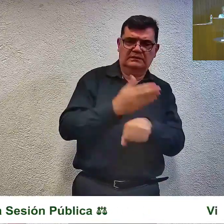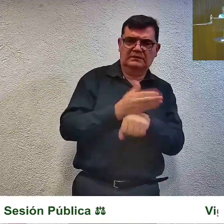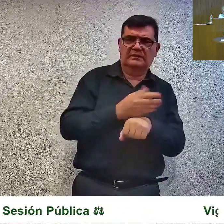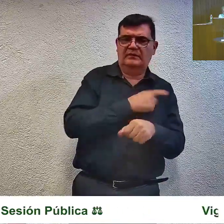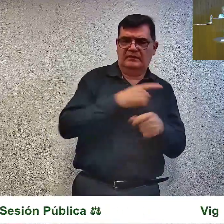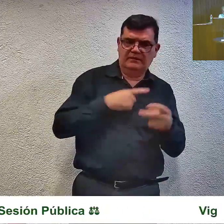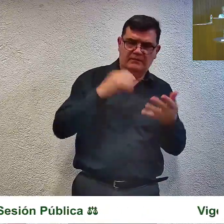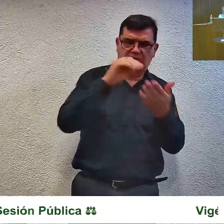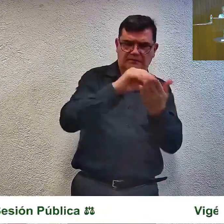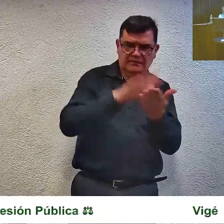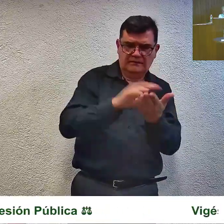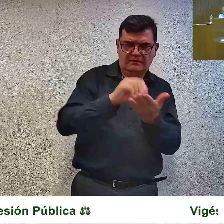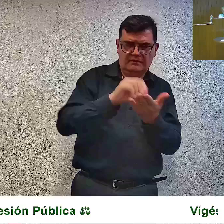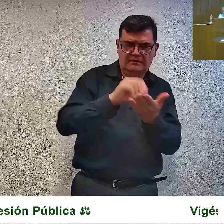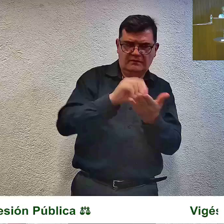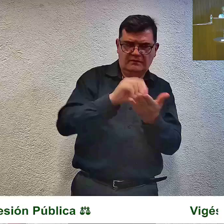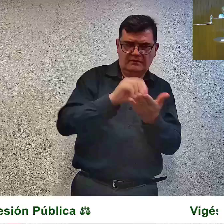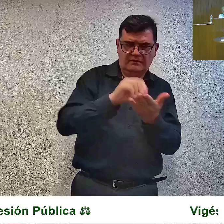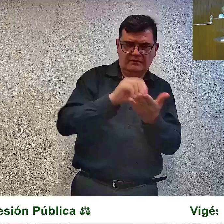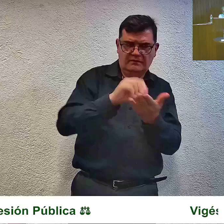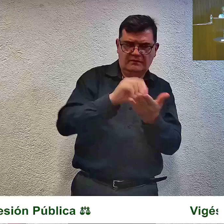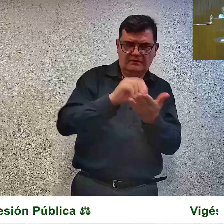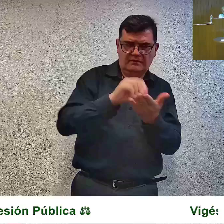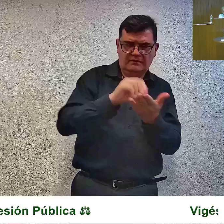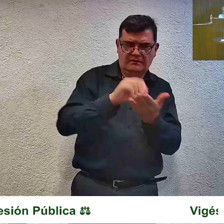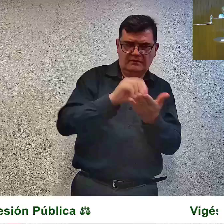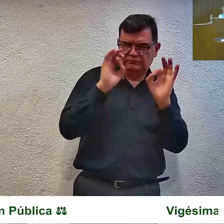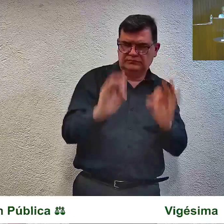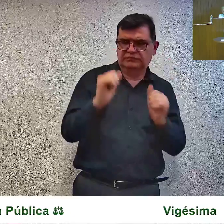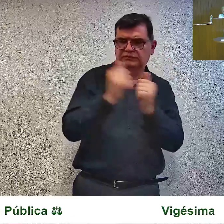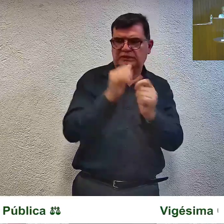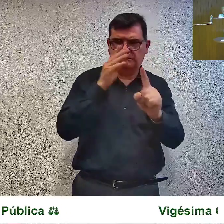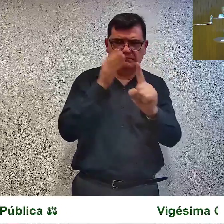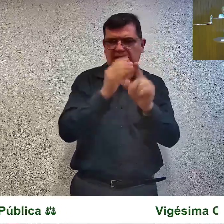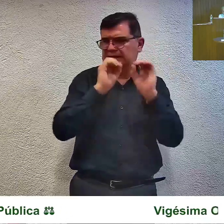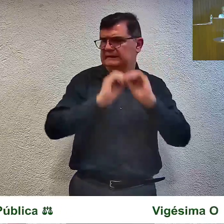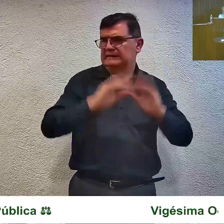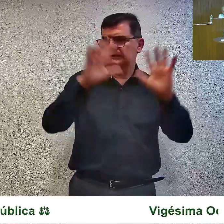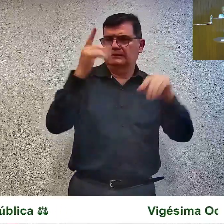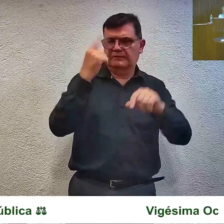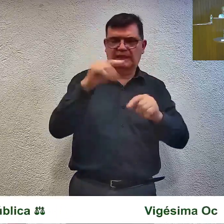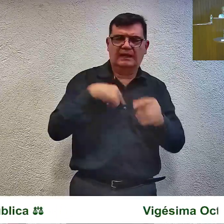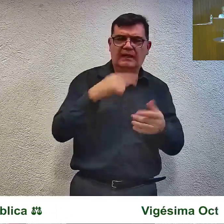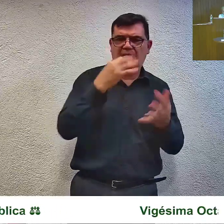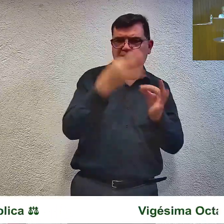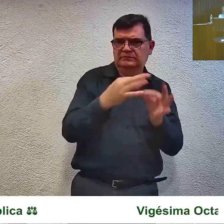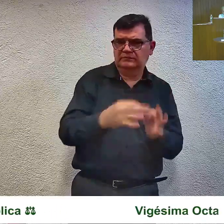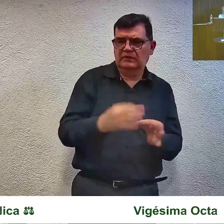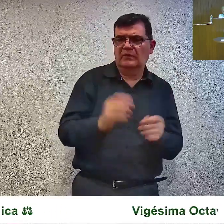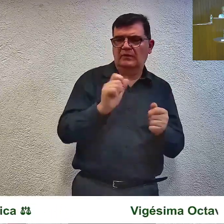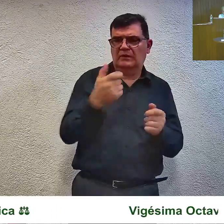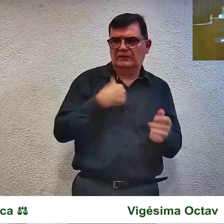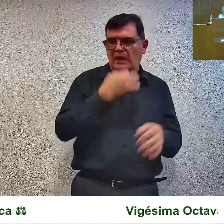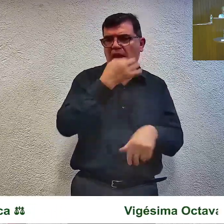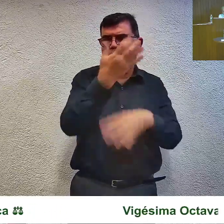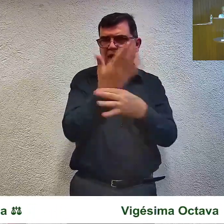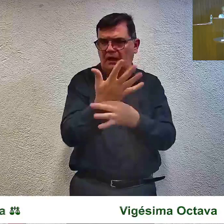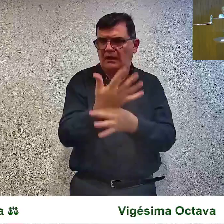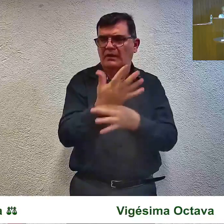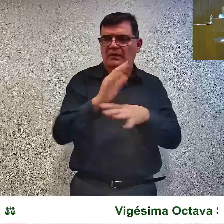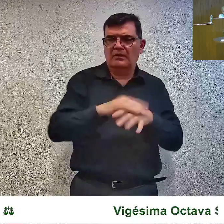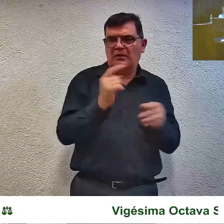los actos necesarios, oportunos, idóneos y eficaces para garantizar cumplimiento del fallo, aun y cuando se deba considerar